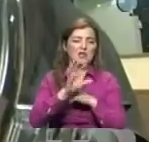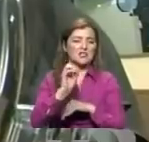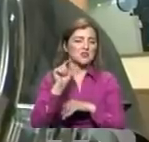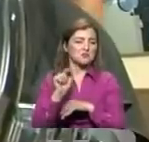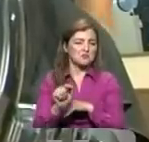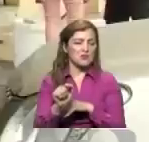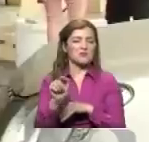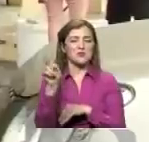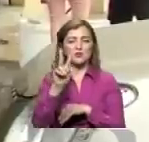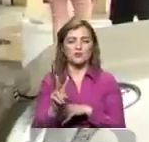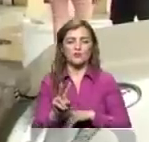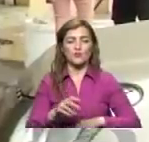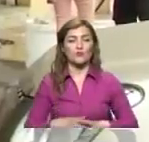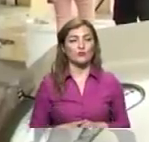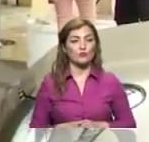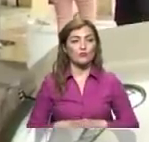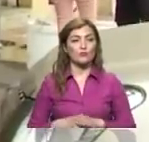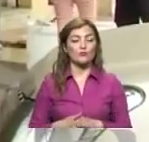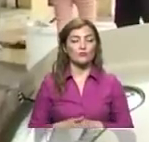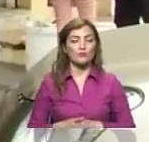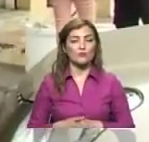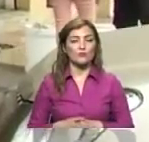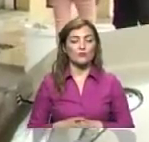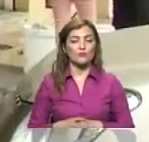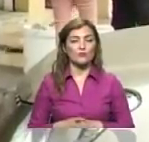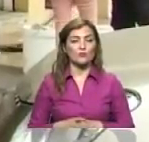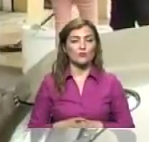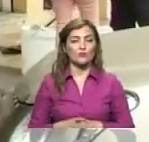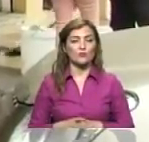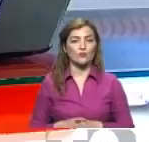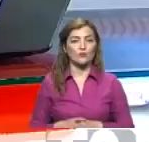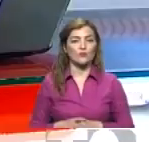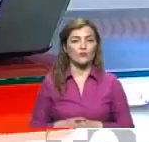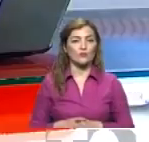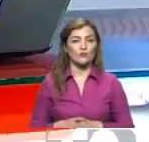de venezolanos. Joana Ramos, 24 horas.